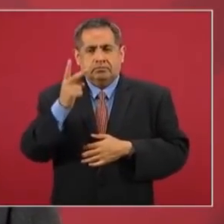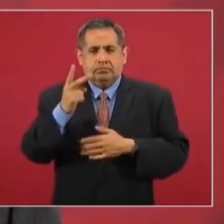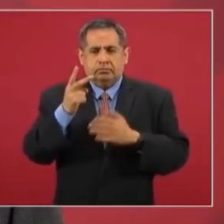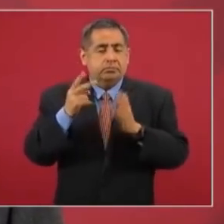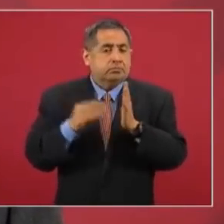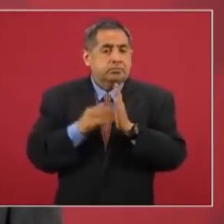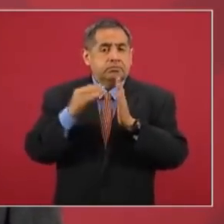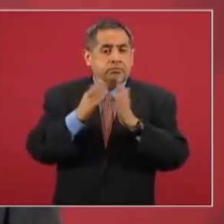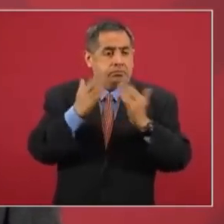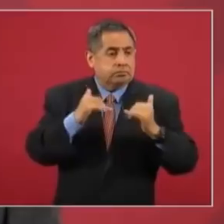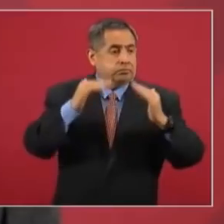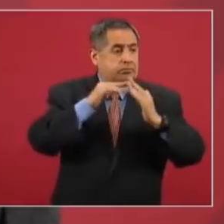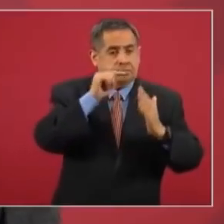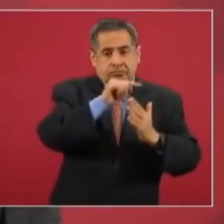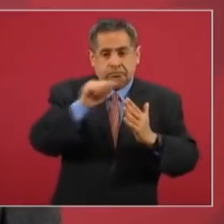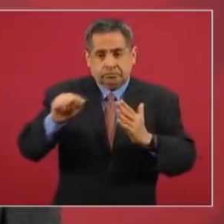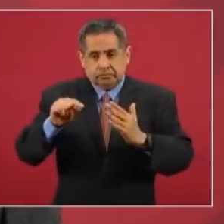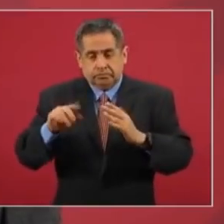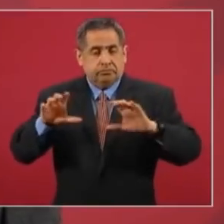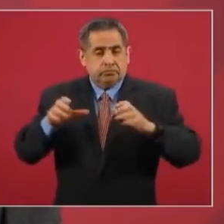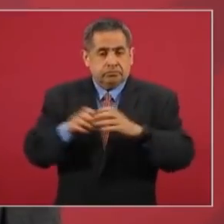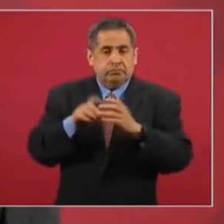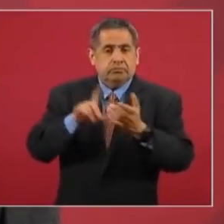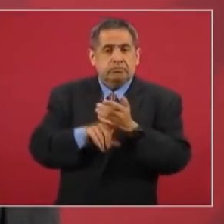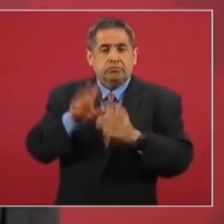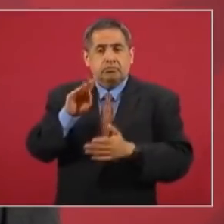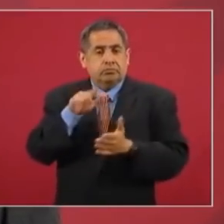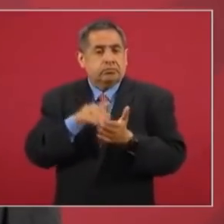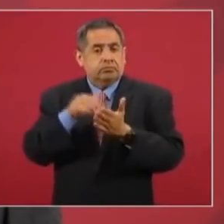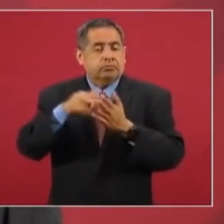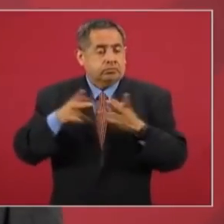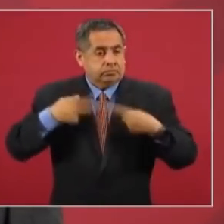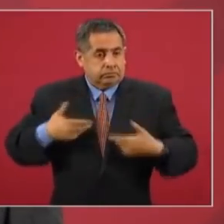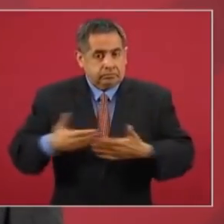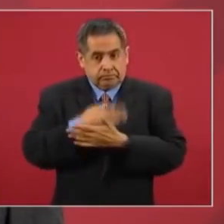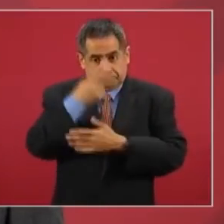de hogares, 90 millones de ciudadanos,